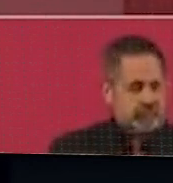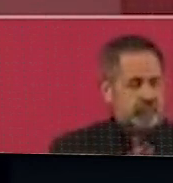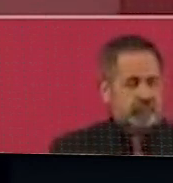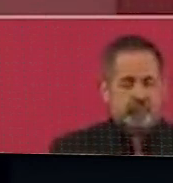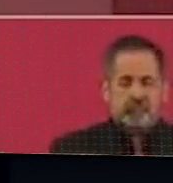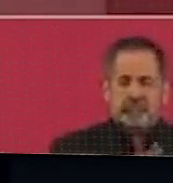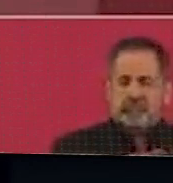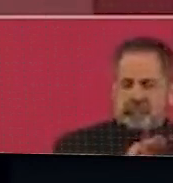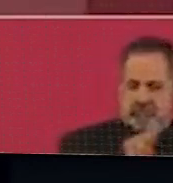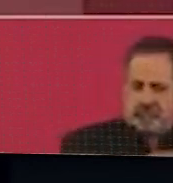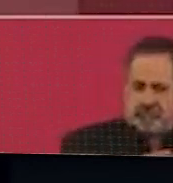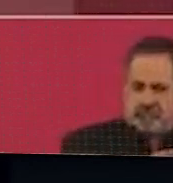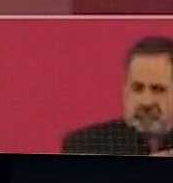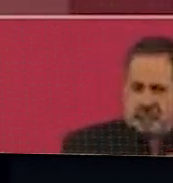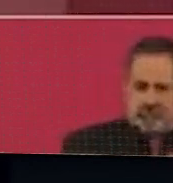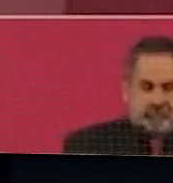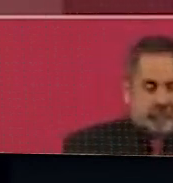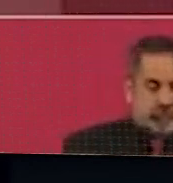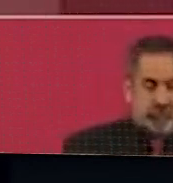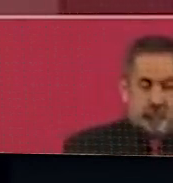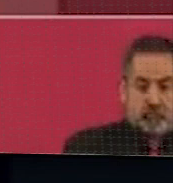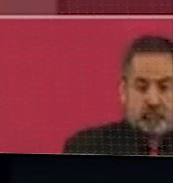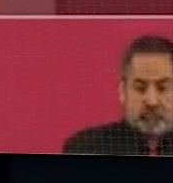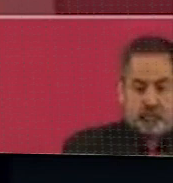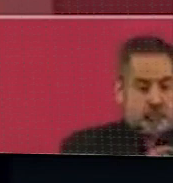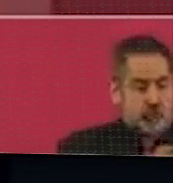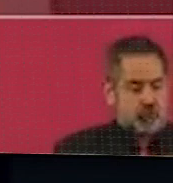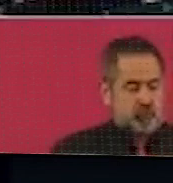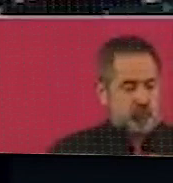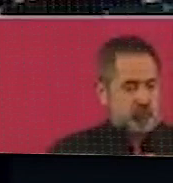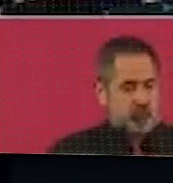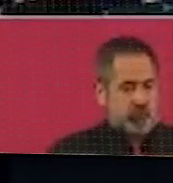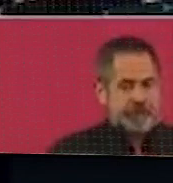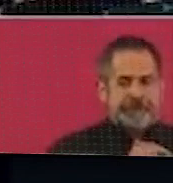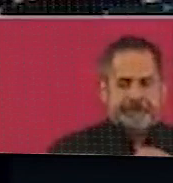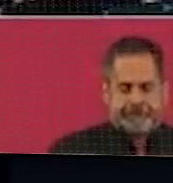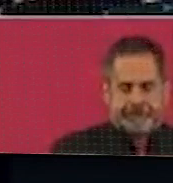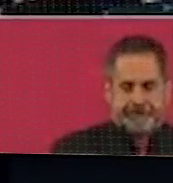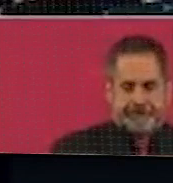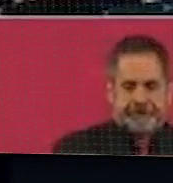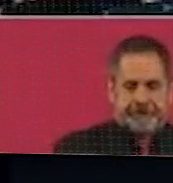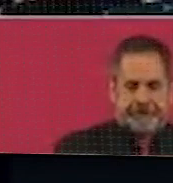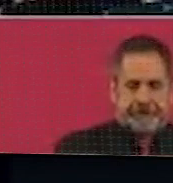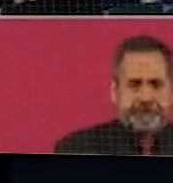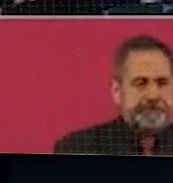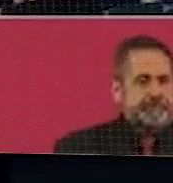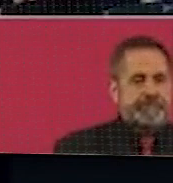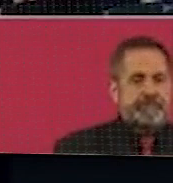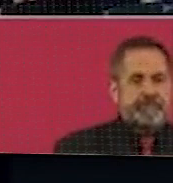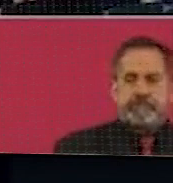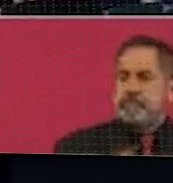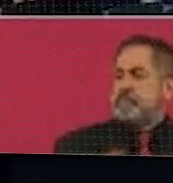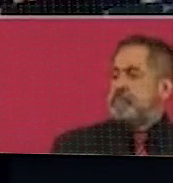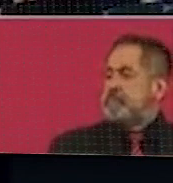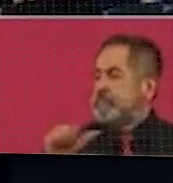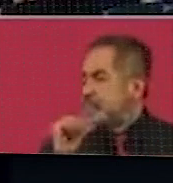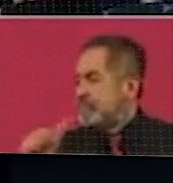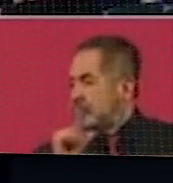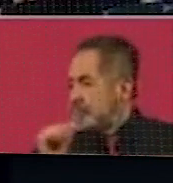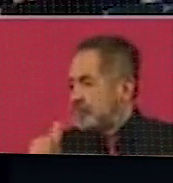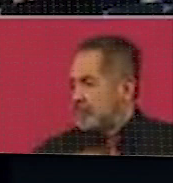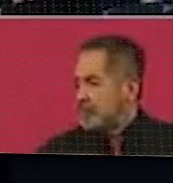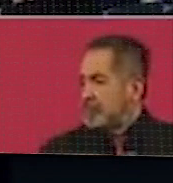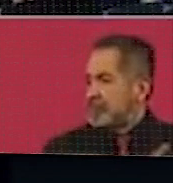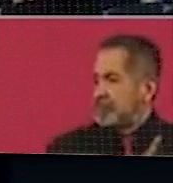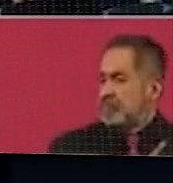cuando en una misma ciudad en el mismo estado pues hay dos